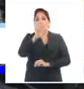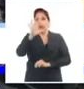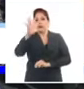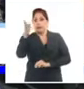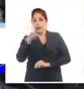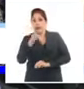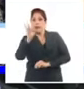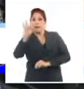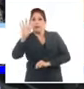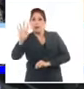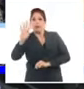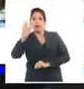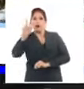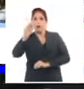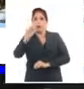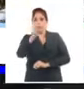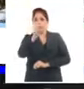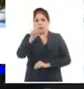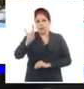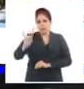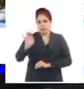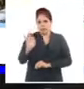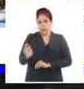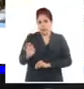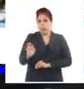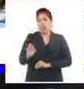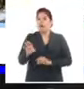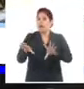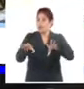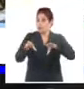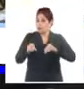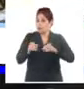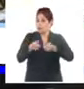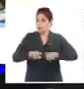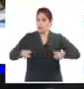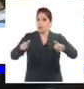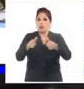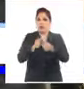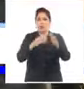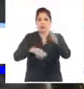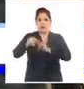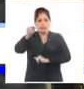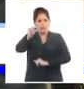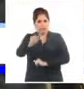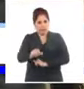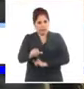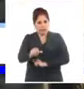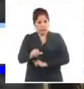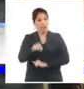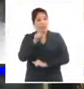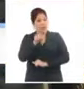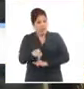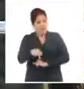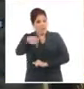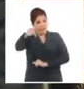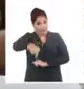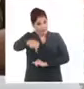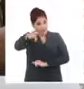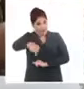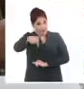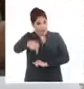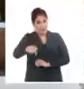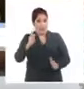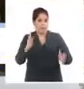del 2019 adoptado por el Consejo de Ministros. Este tiene vigencia en un